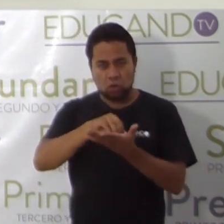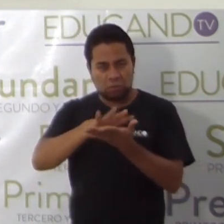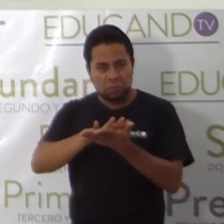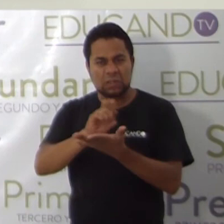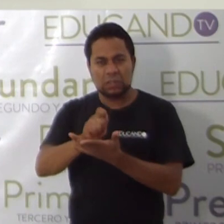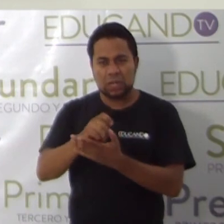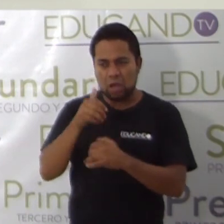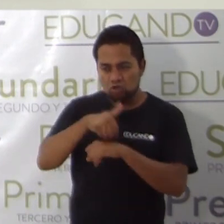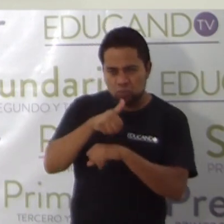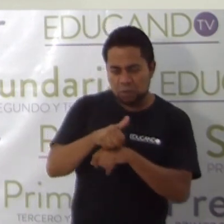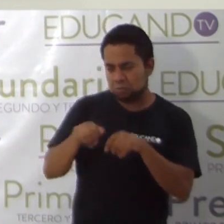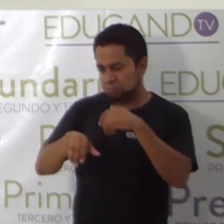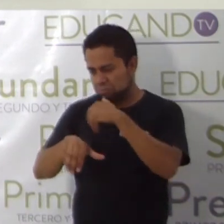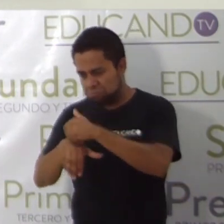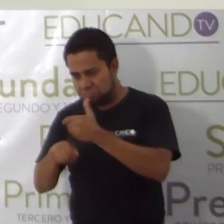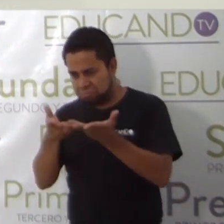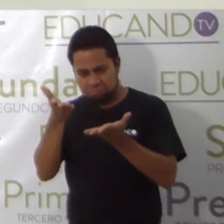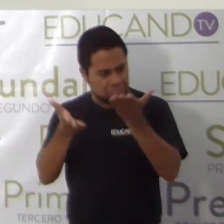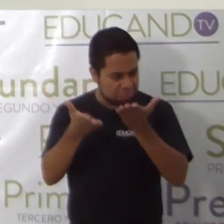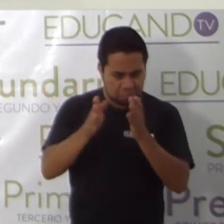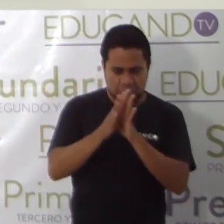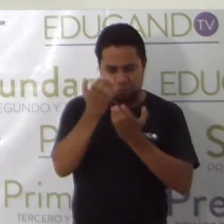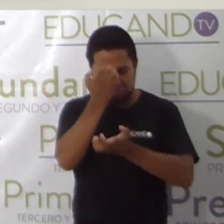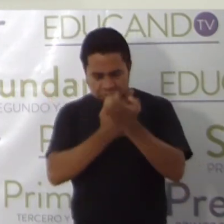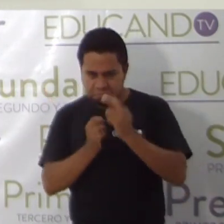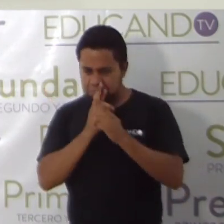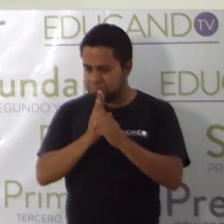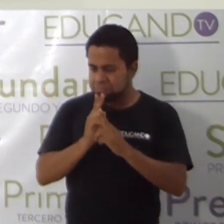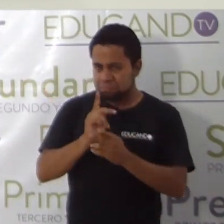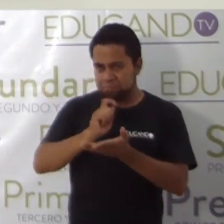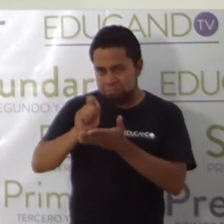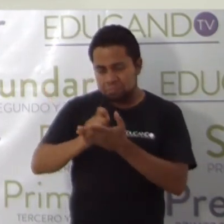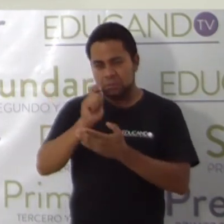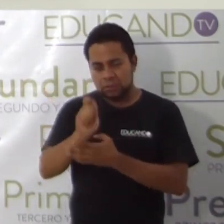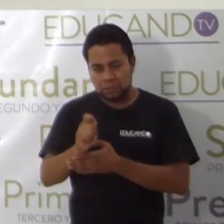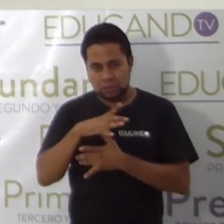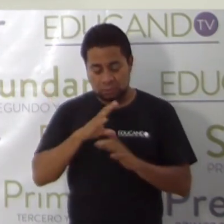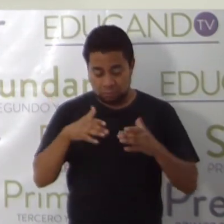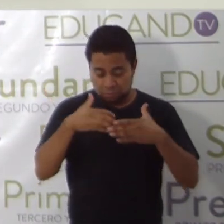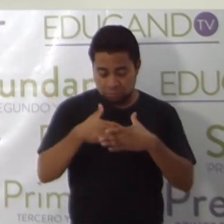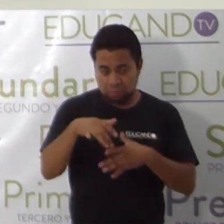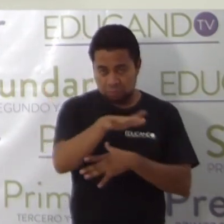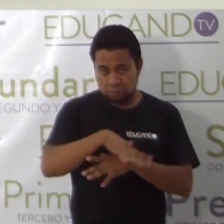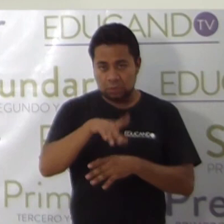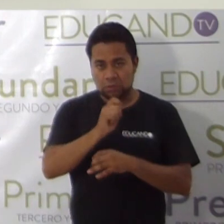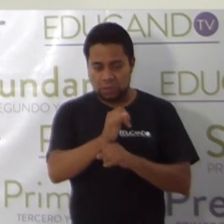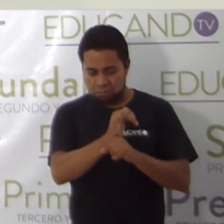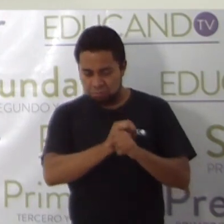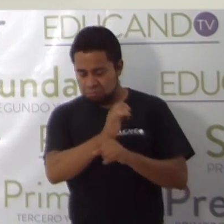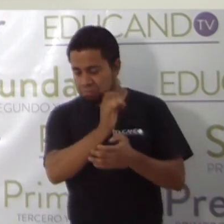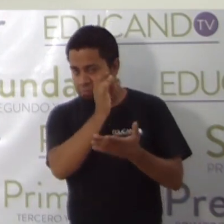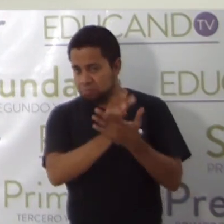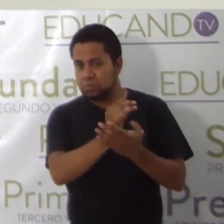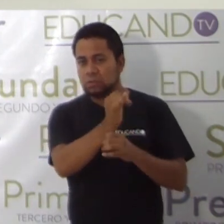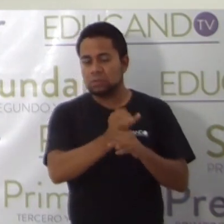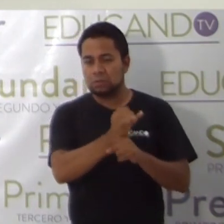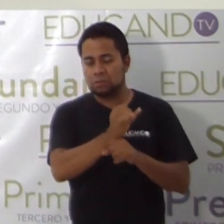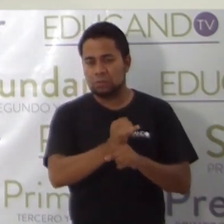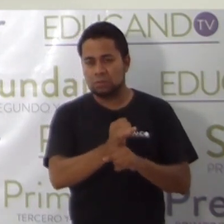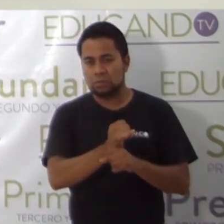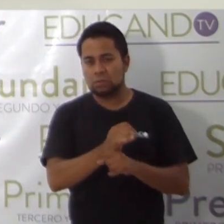ser comparados, analizados e interpretados. El campo del cual son tomados son datos estadísticos que identifican.